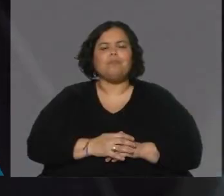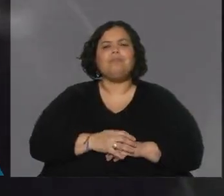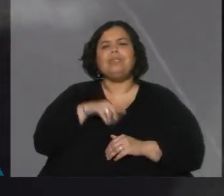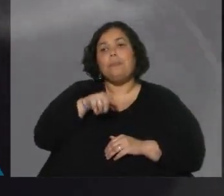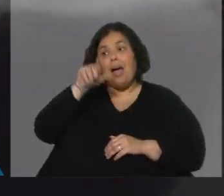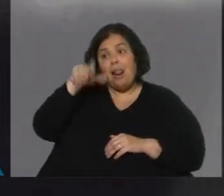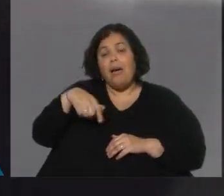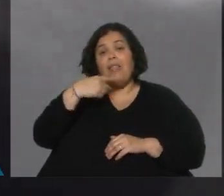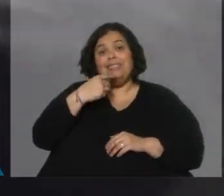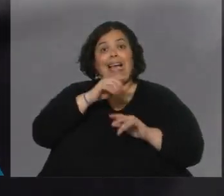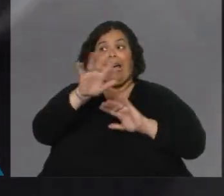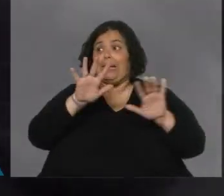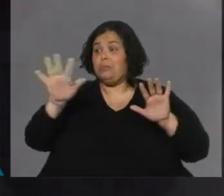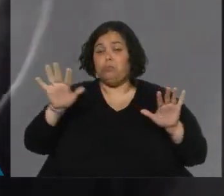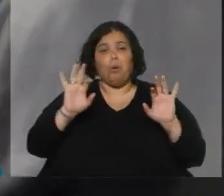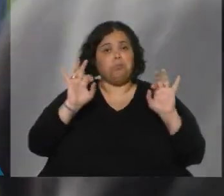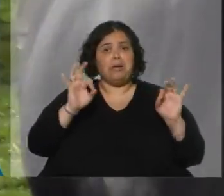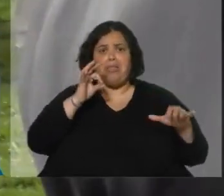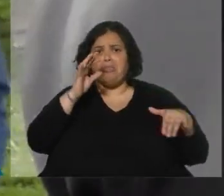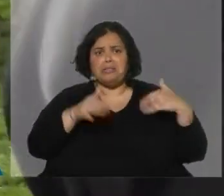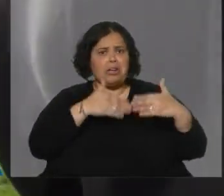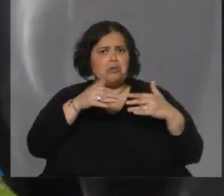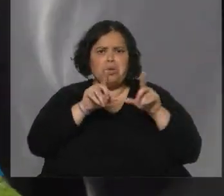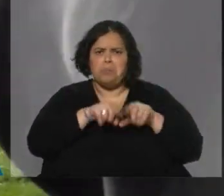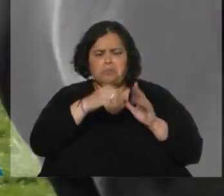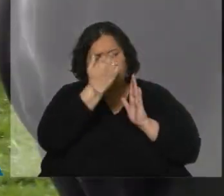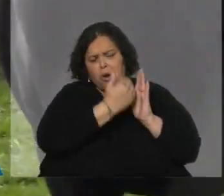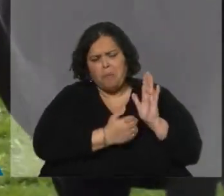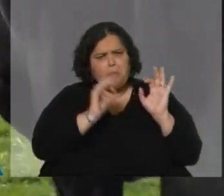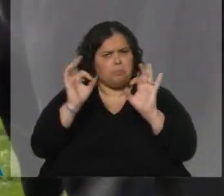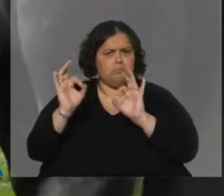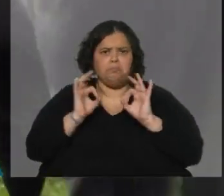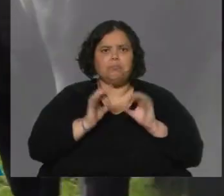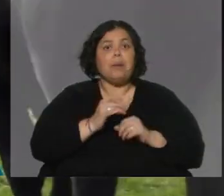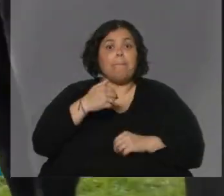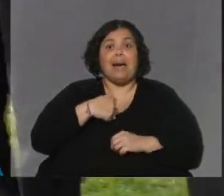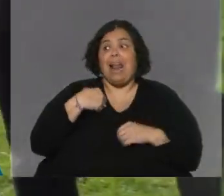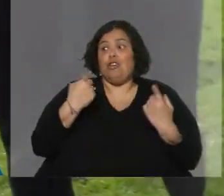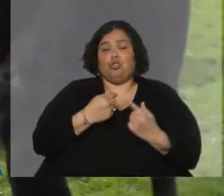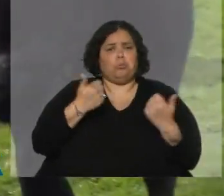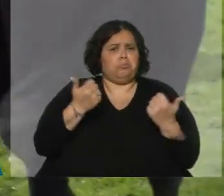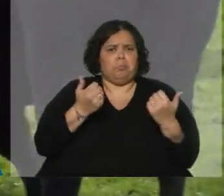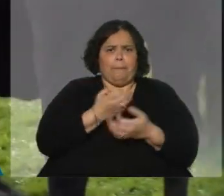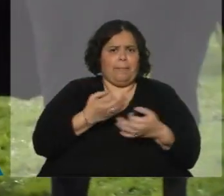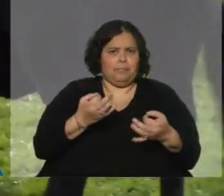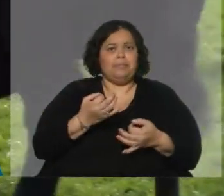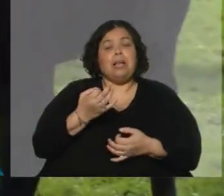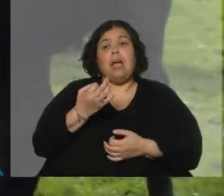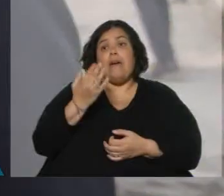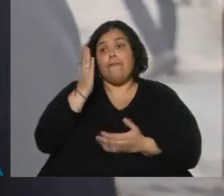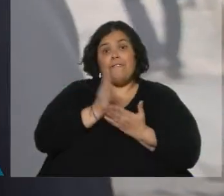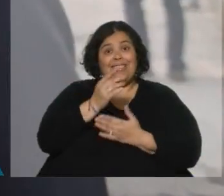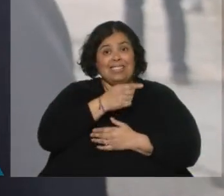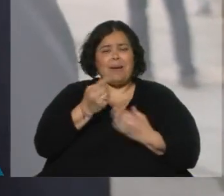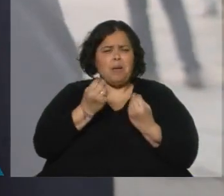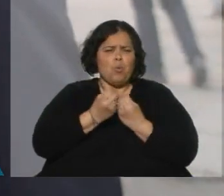exposiciones la Expo se desarrolla estar lo previsto la verdad que de manera excelente para nosotros muy buen marco público el fin de semana